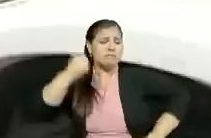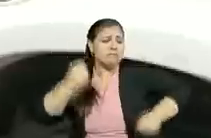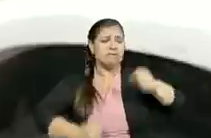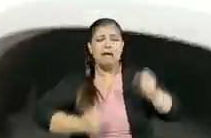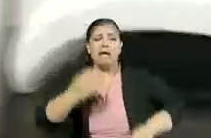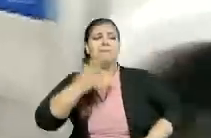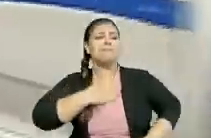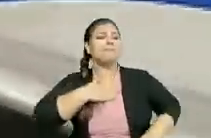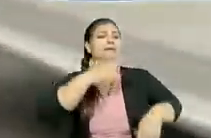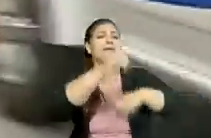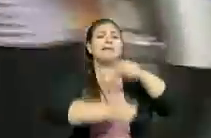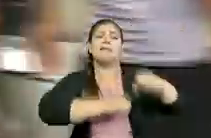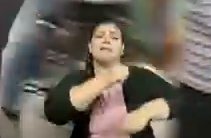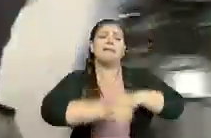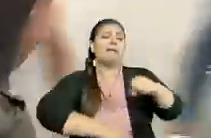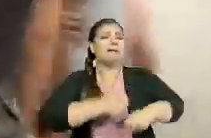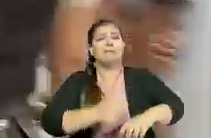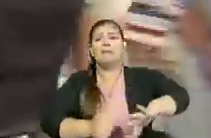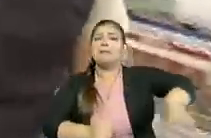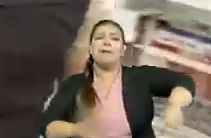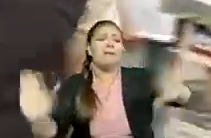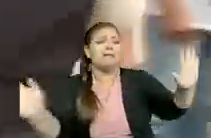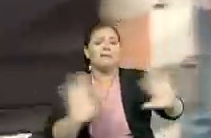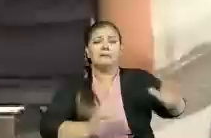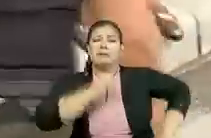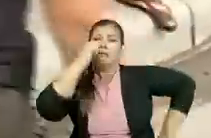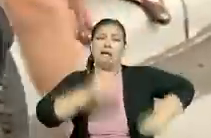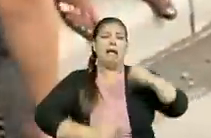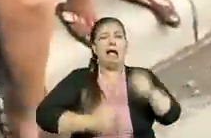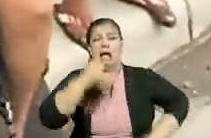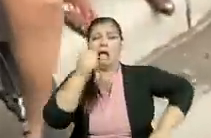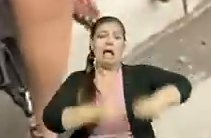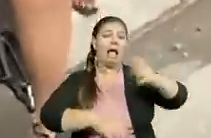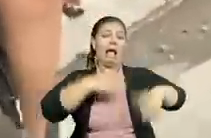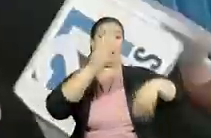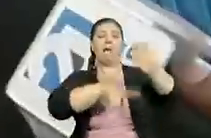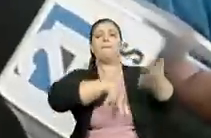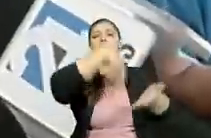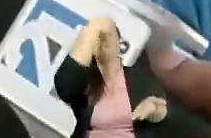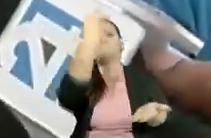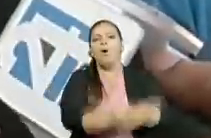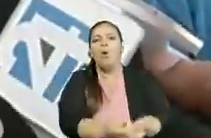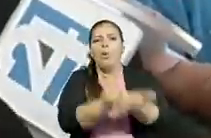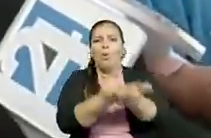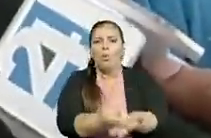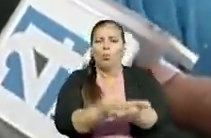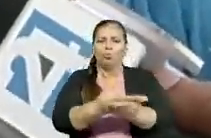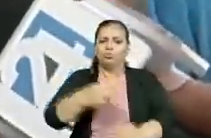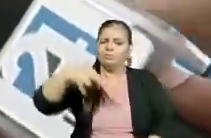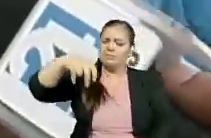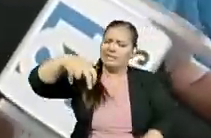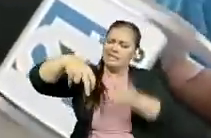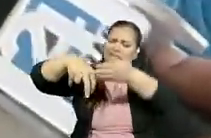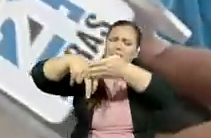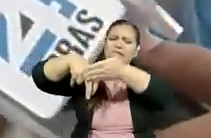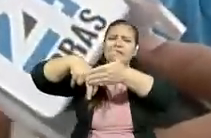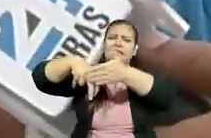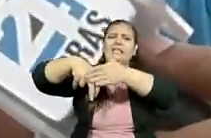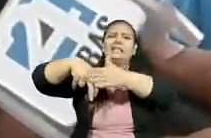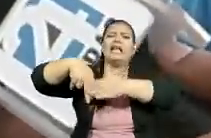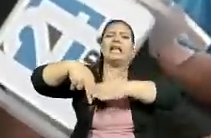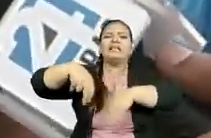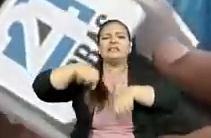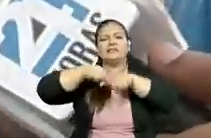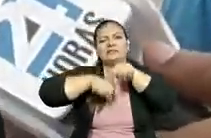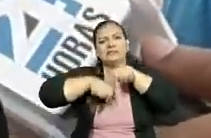cayó dos veces y ahí tiene unas cuantas laceraciones en su piel. No respetan nada, eso es lo que pasa. Ellos no respetan nada.